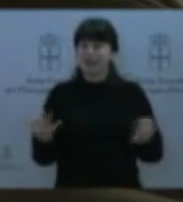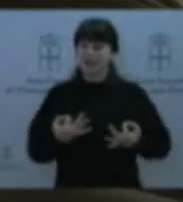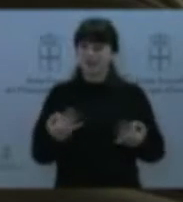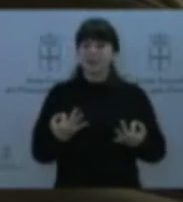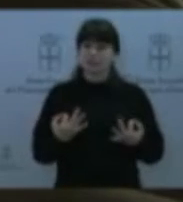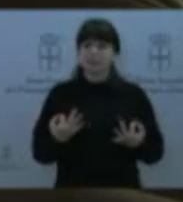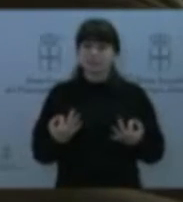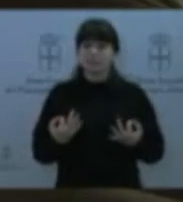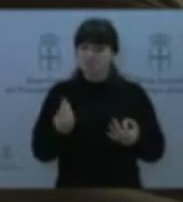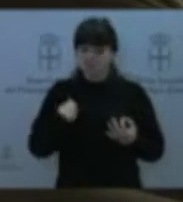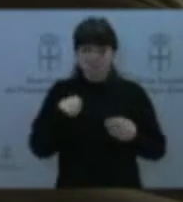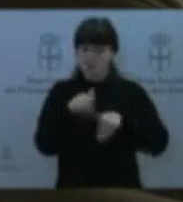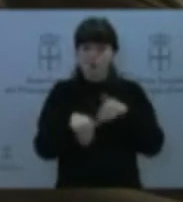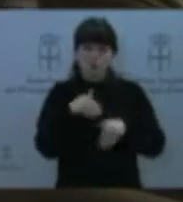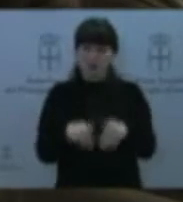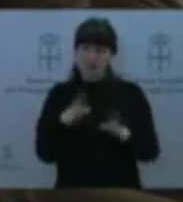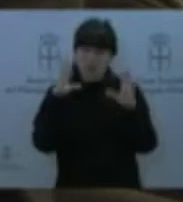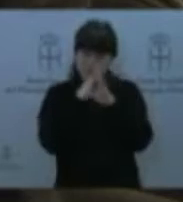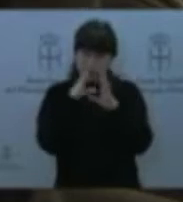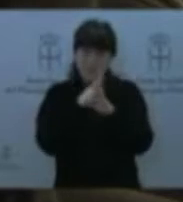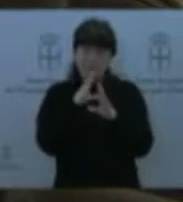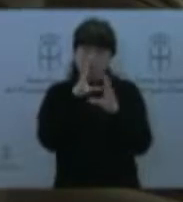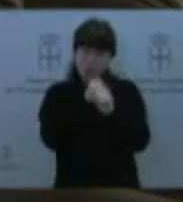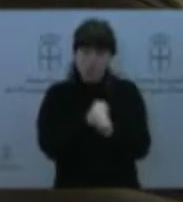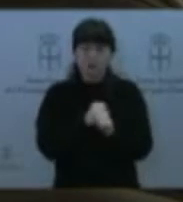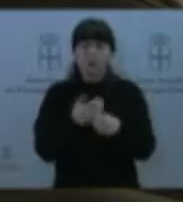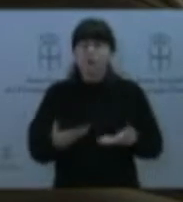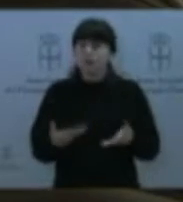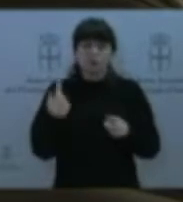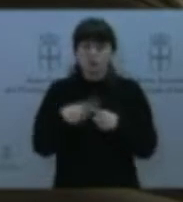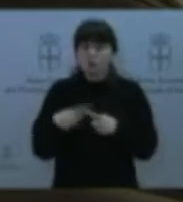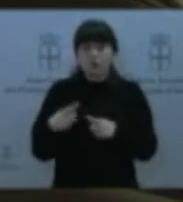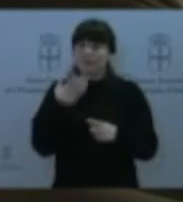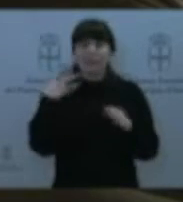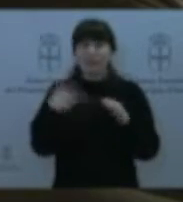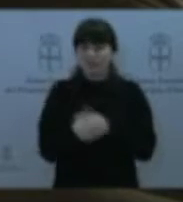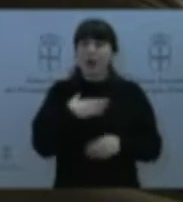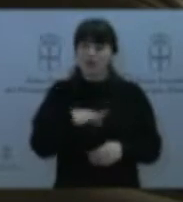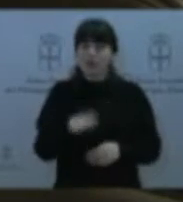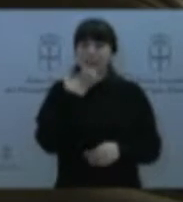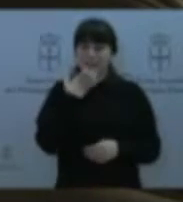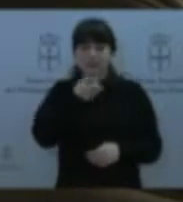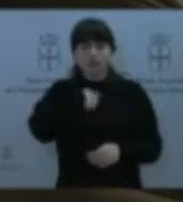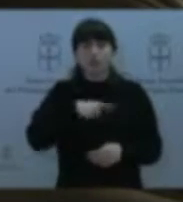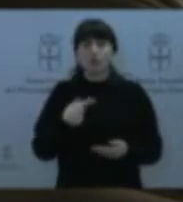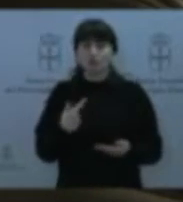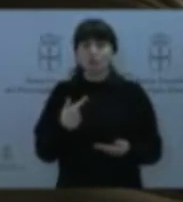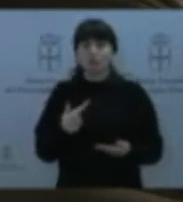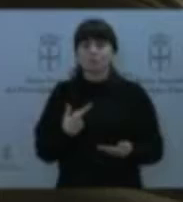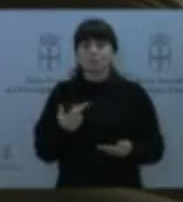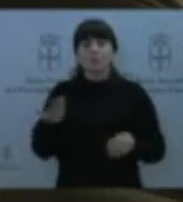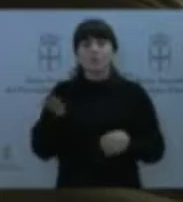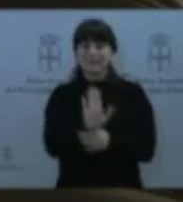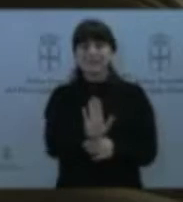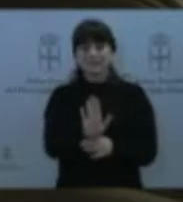otras cosas que ocurren, y mire, que son cosas que no hubieran ocurrido si se siguiera lo que nosotros planteamos, que tenemos una propuesta política muy clara con respecto a la